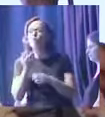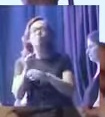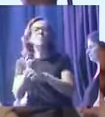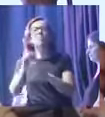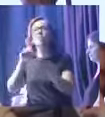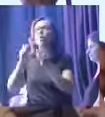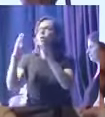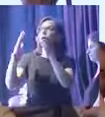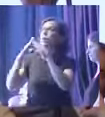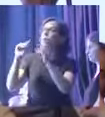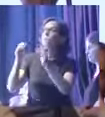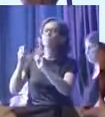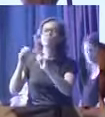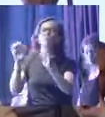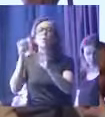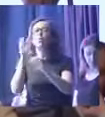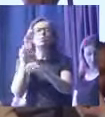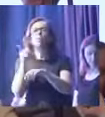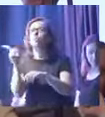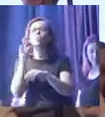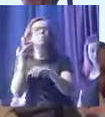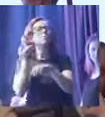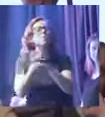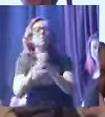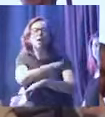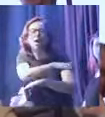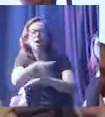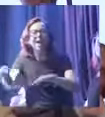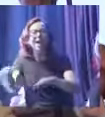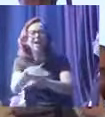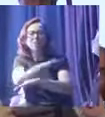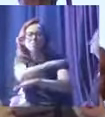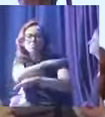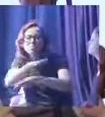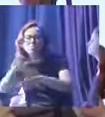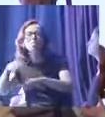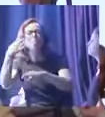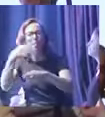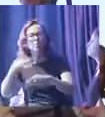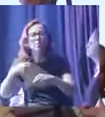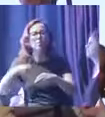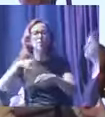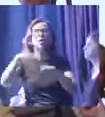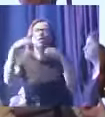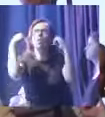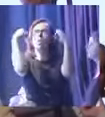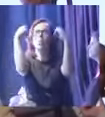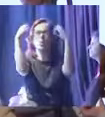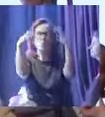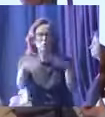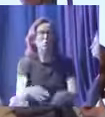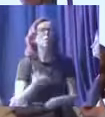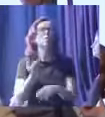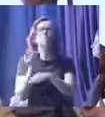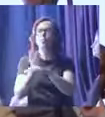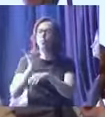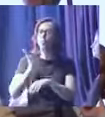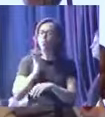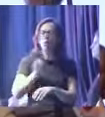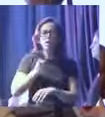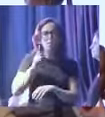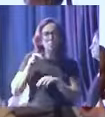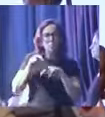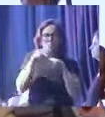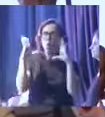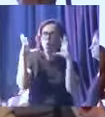en la vivienda, en las condiciones de vivienda, pide que pavimentemos las calles. Pide que haya iluminación, que las mujeres tienen que ir por